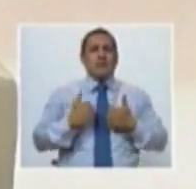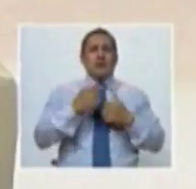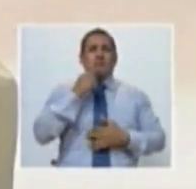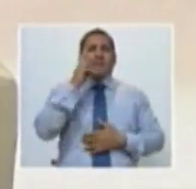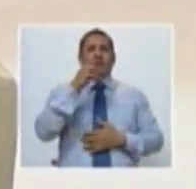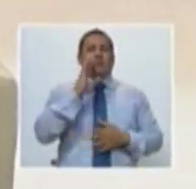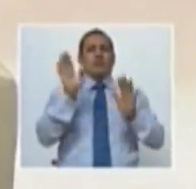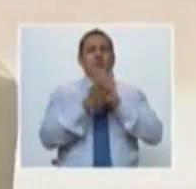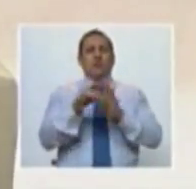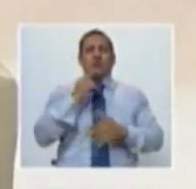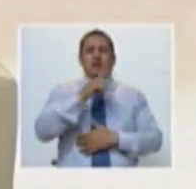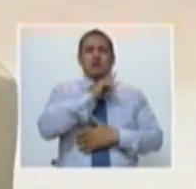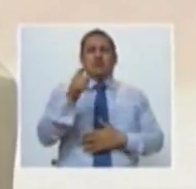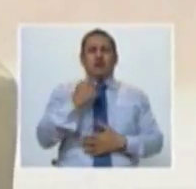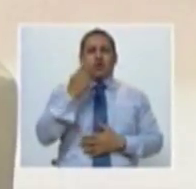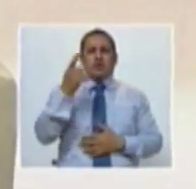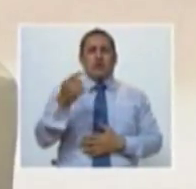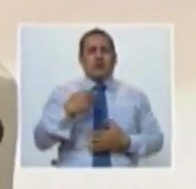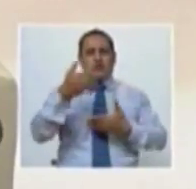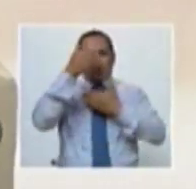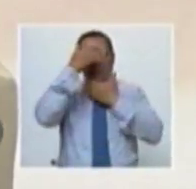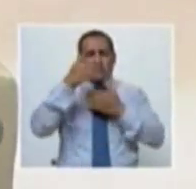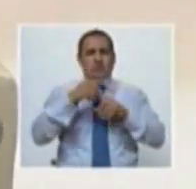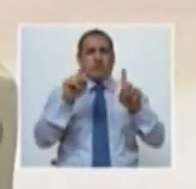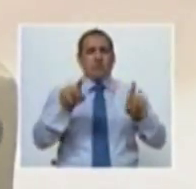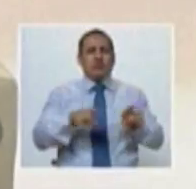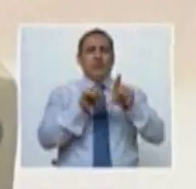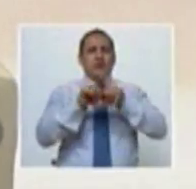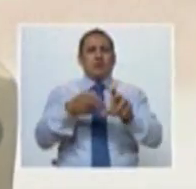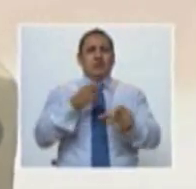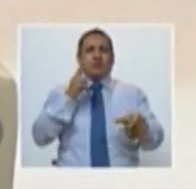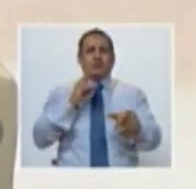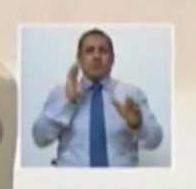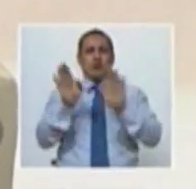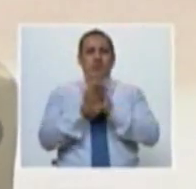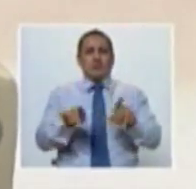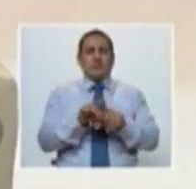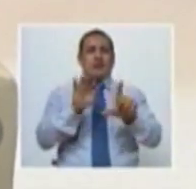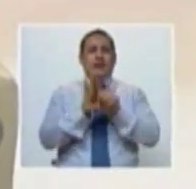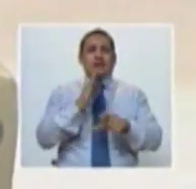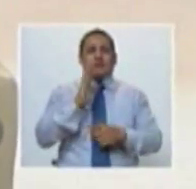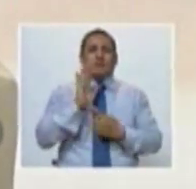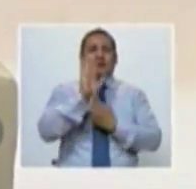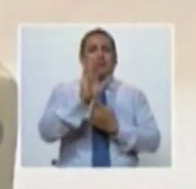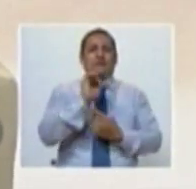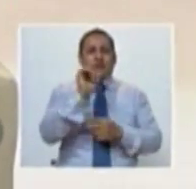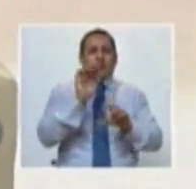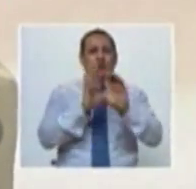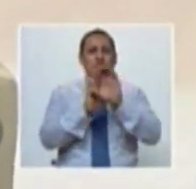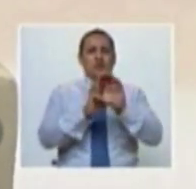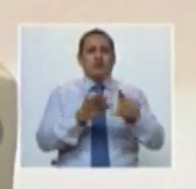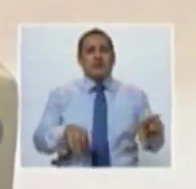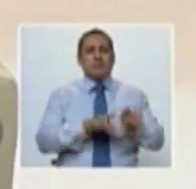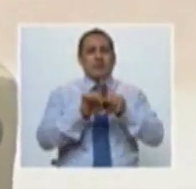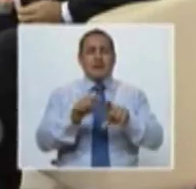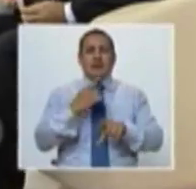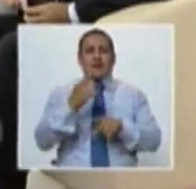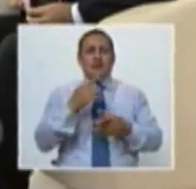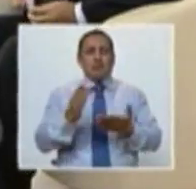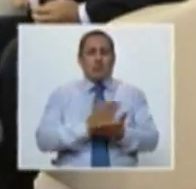magisterial, lo denuncio y digo que usted es terrorista. Entonces, claro, con eso lo excluyo inmediatamente si es que la ley no se hubiera declarado inconstitucional. Así es, el problema que